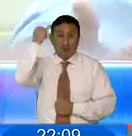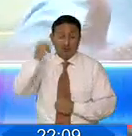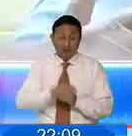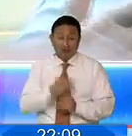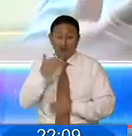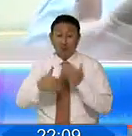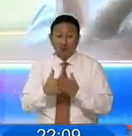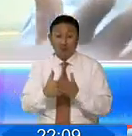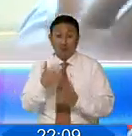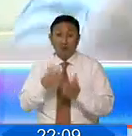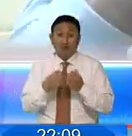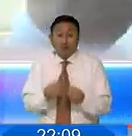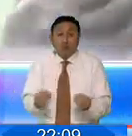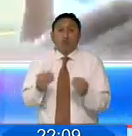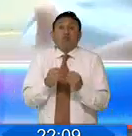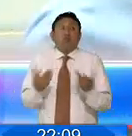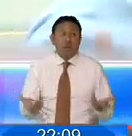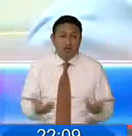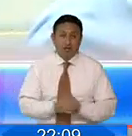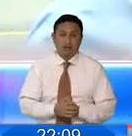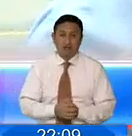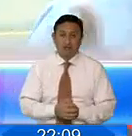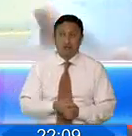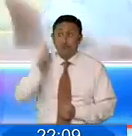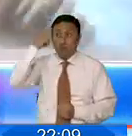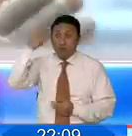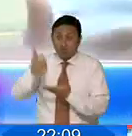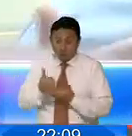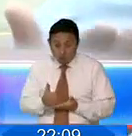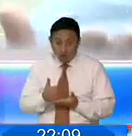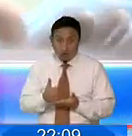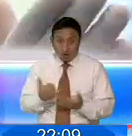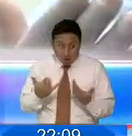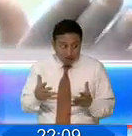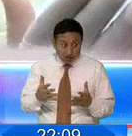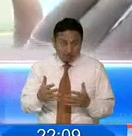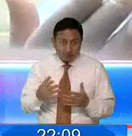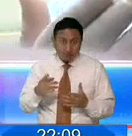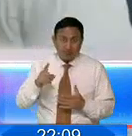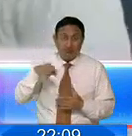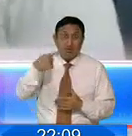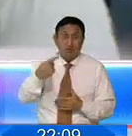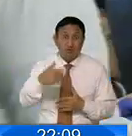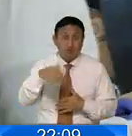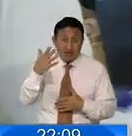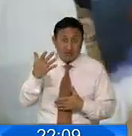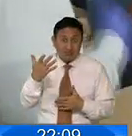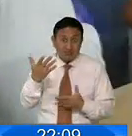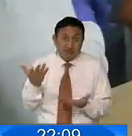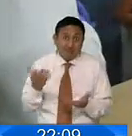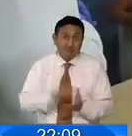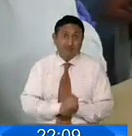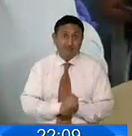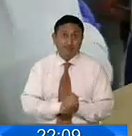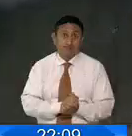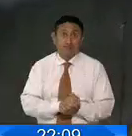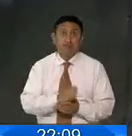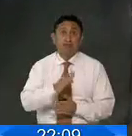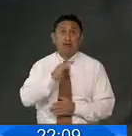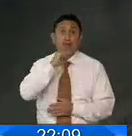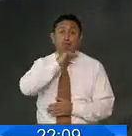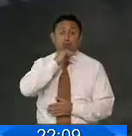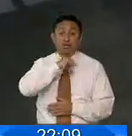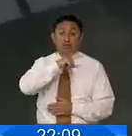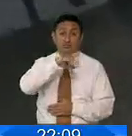problema más grave si no hemos tenido ayuda del gobierno que será ver porque no tengamos os ayuda en mante se asegura que por falta de garantías en esta